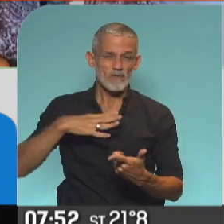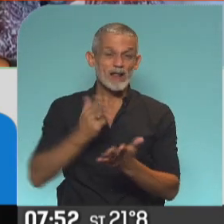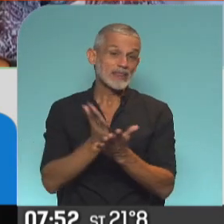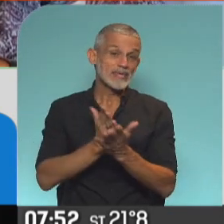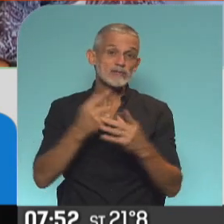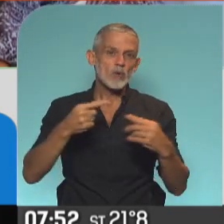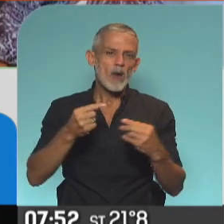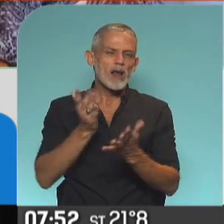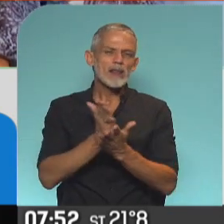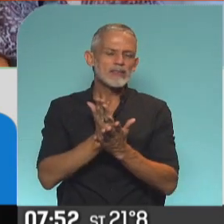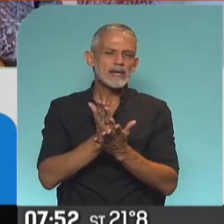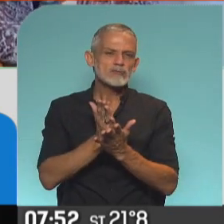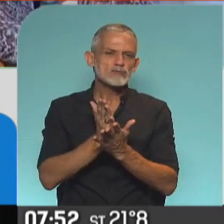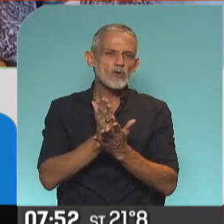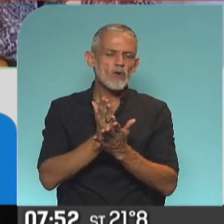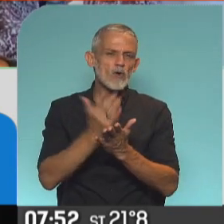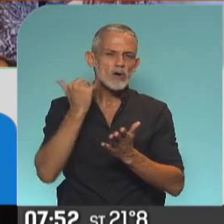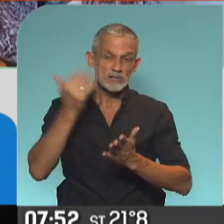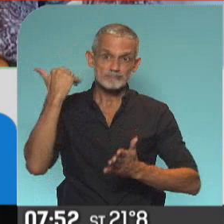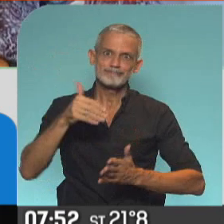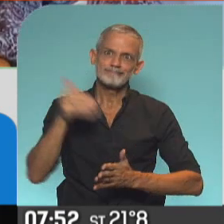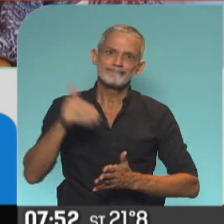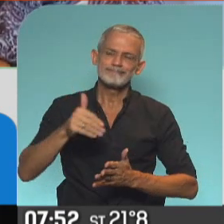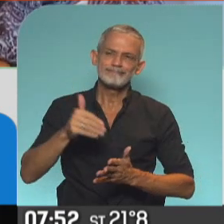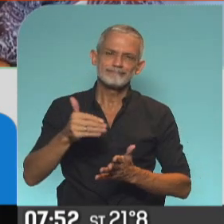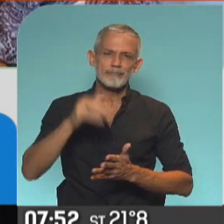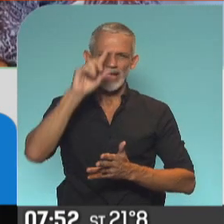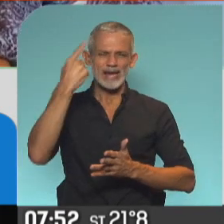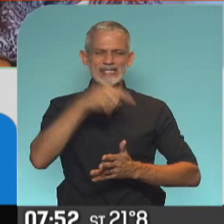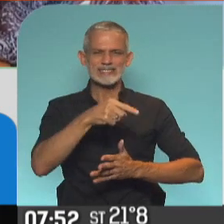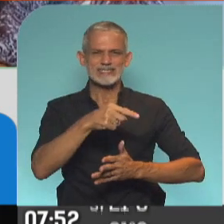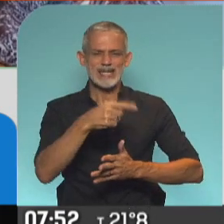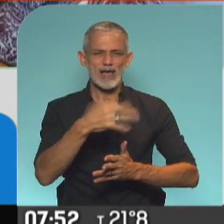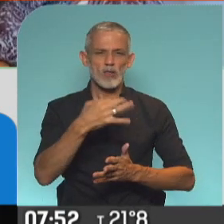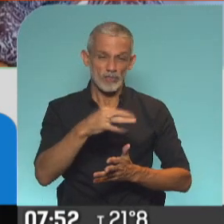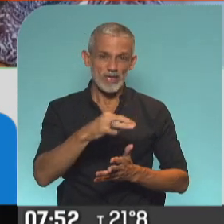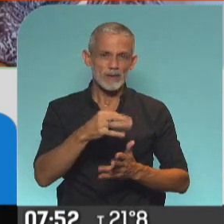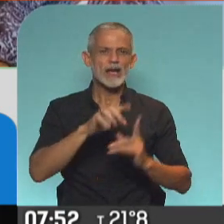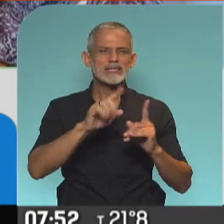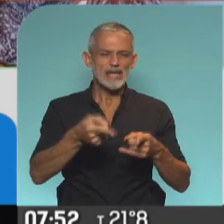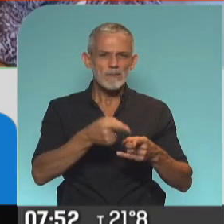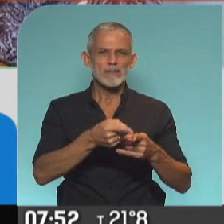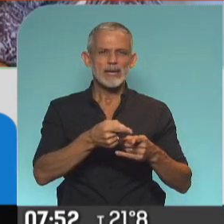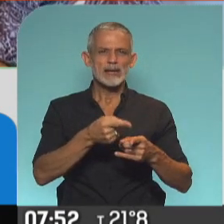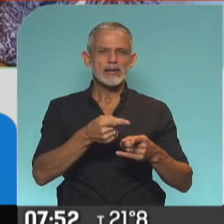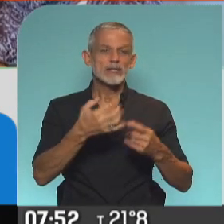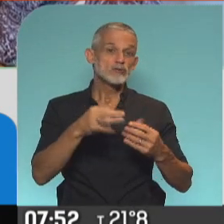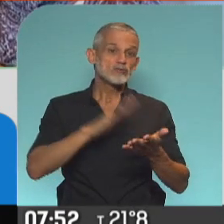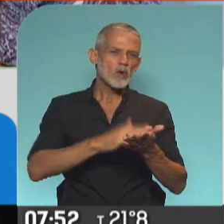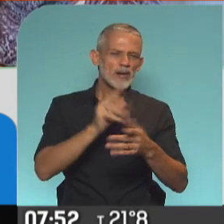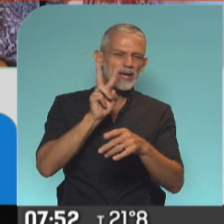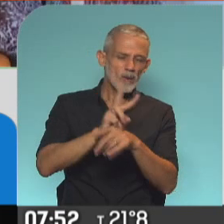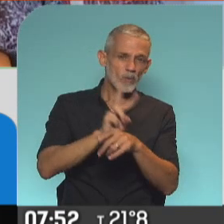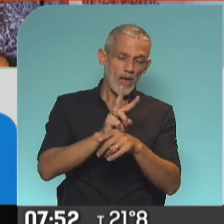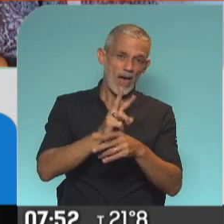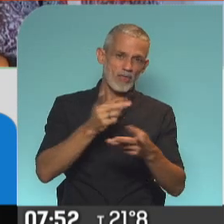derecho extraordinariamente ya muy demorado de que el Estado también sea coadyuvante principal en el área de